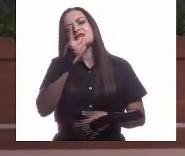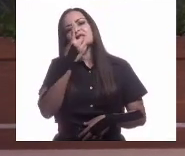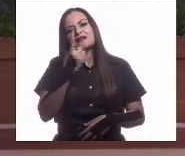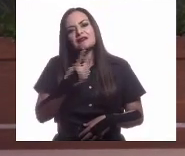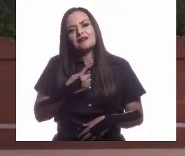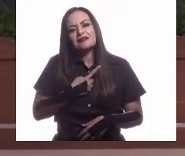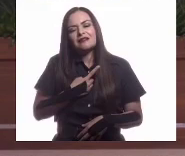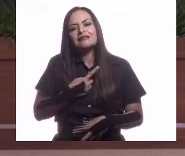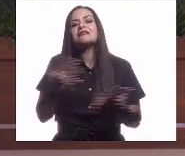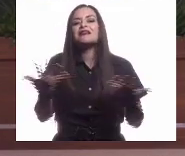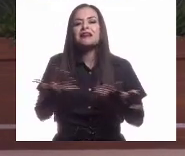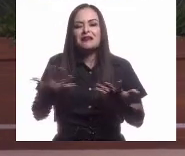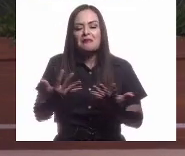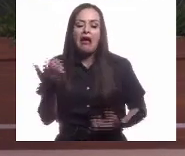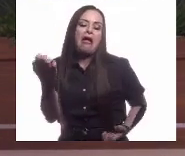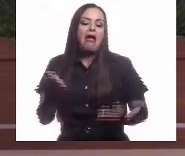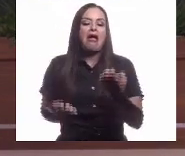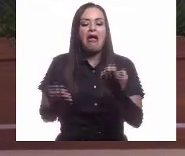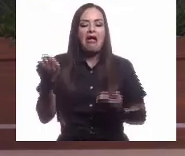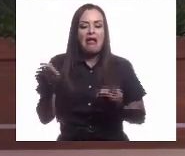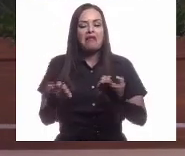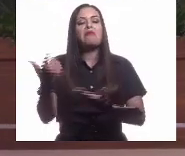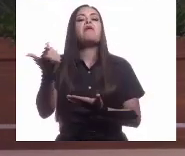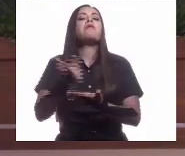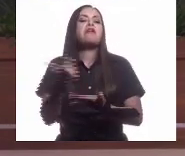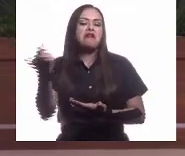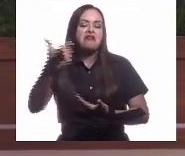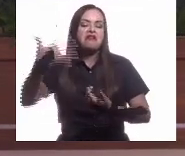hacer ejercicio. Entonces, a toda.